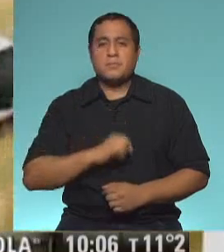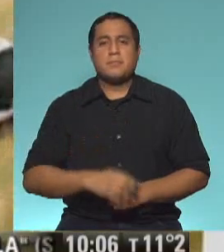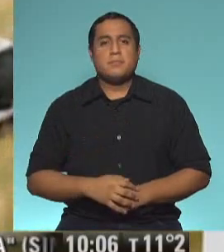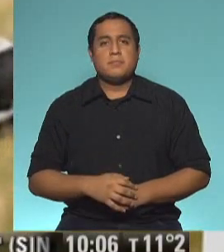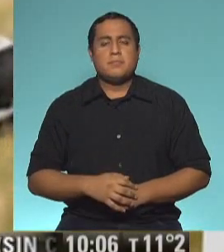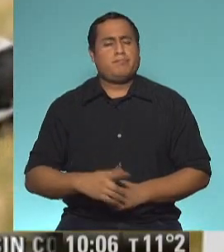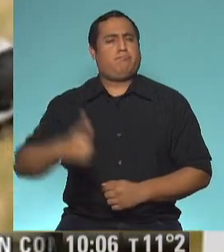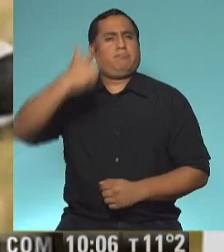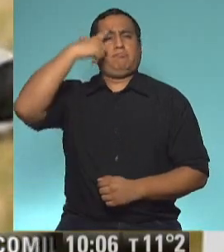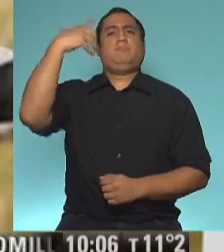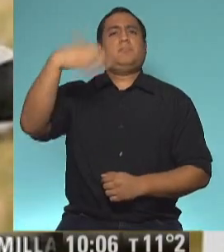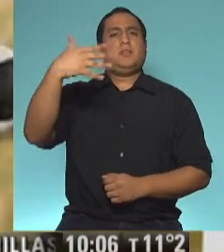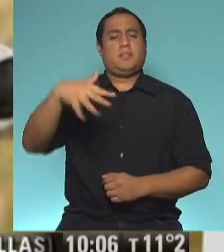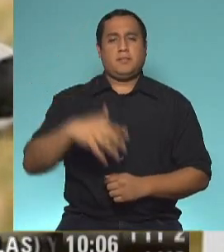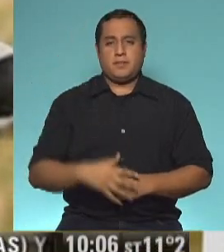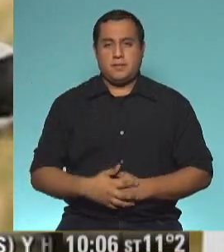Ser inteligente.